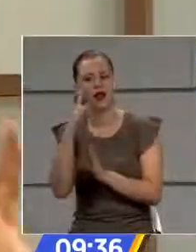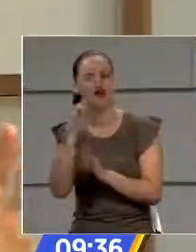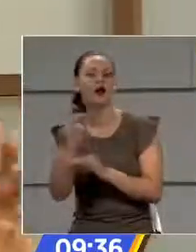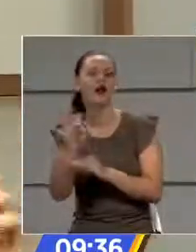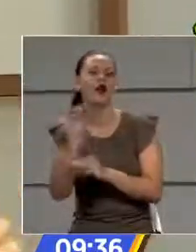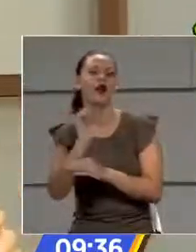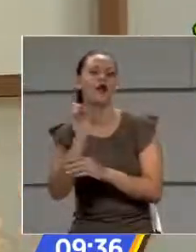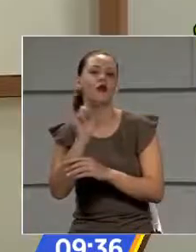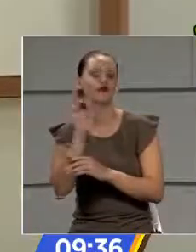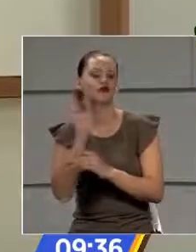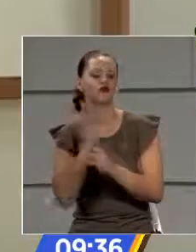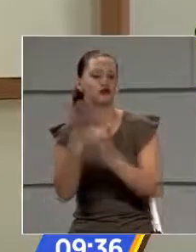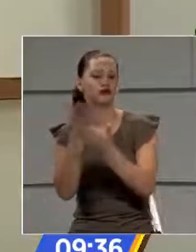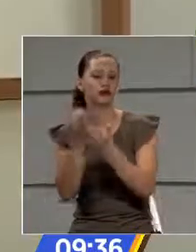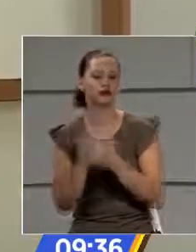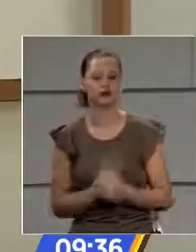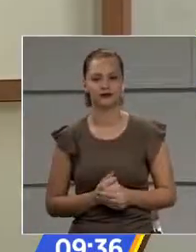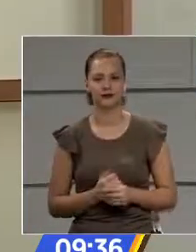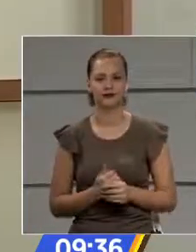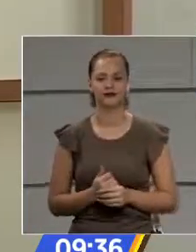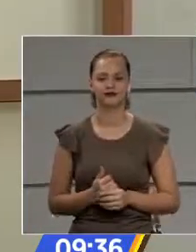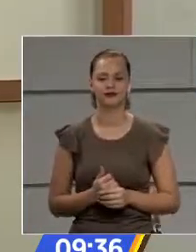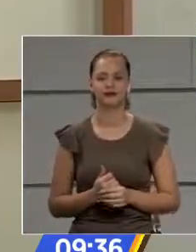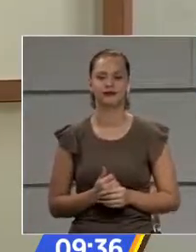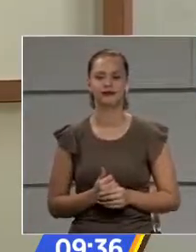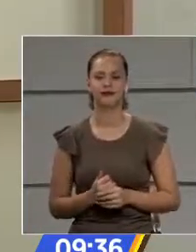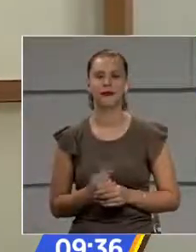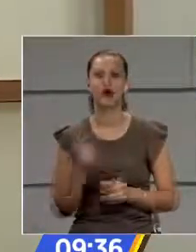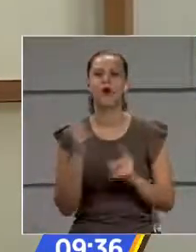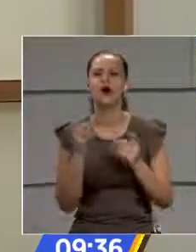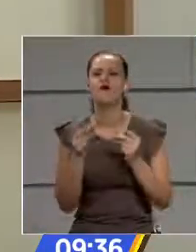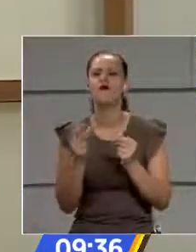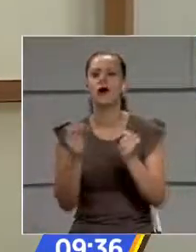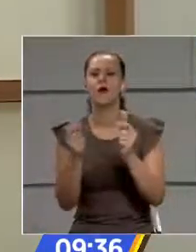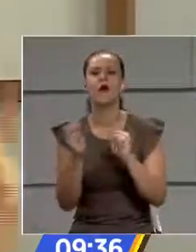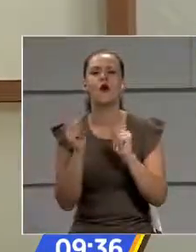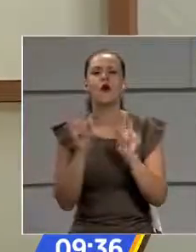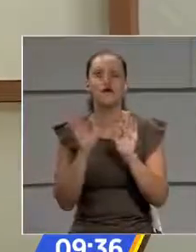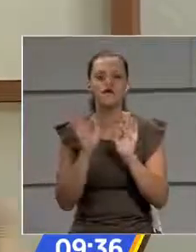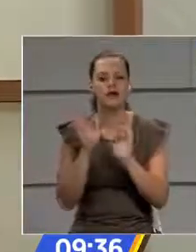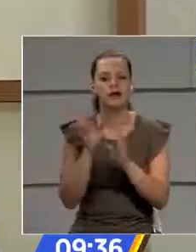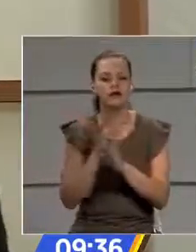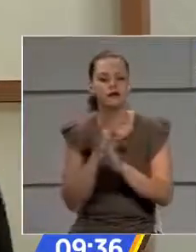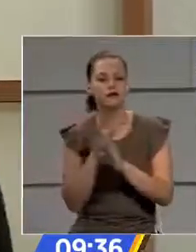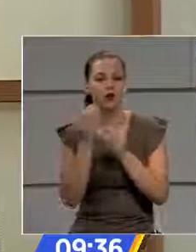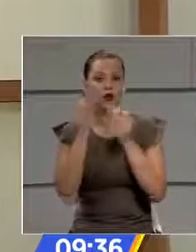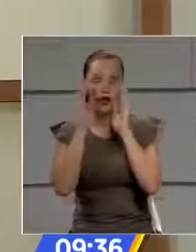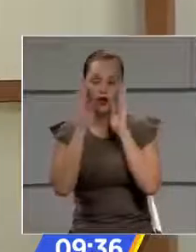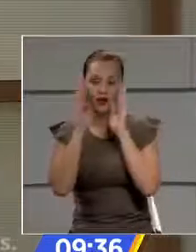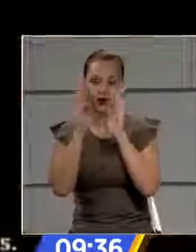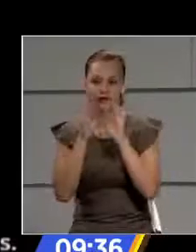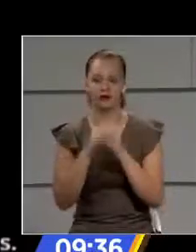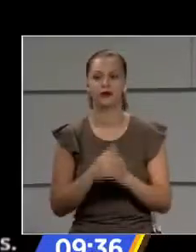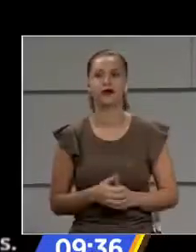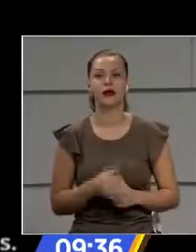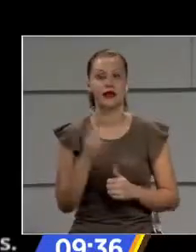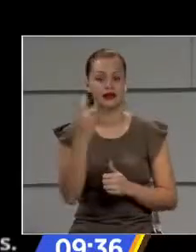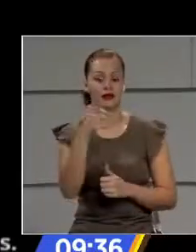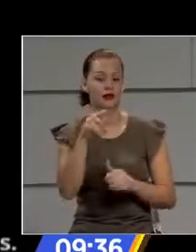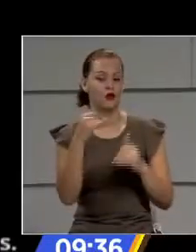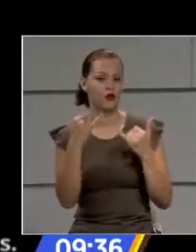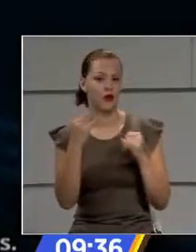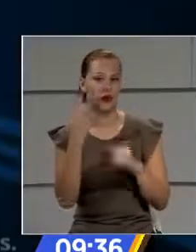encontramos. Okay, a ver hasta dónde tenemos que llegar, qué tan rápido y qué tan bien le va. Muy atentos, niños y niñas. Sí. Si lo están jugando, ahí